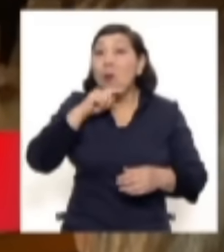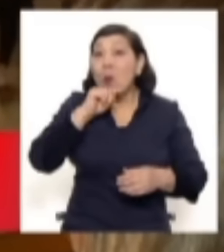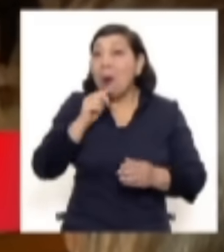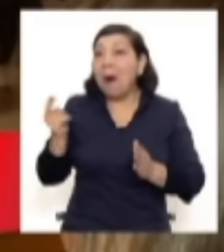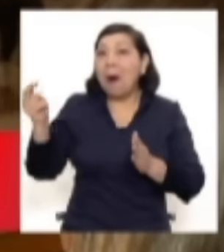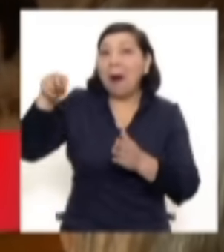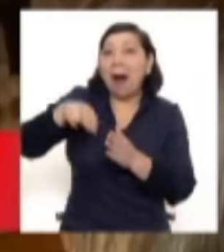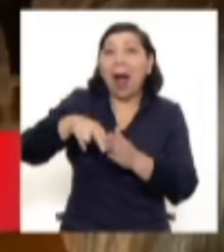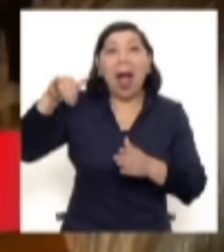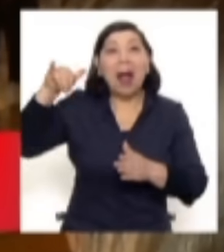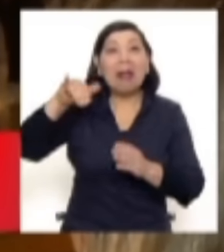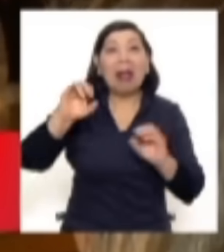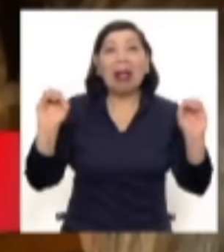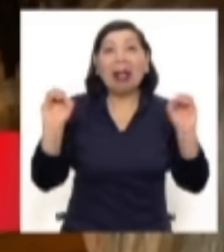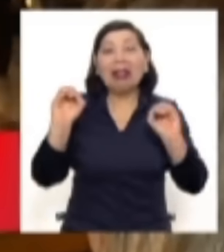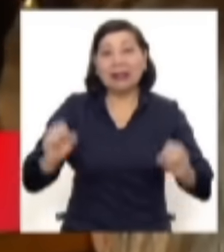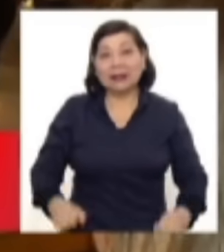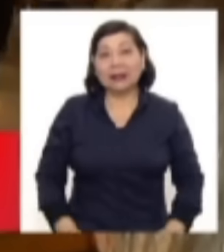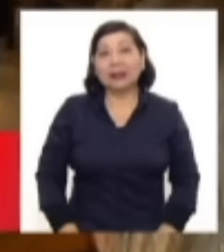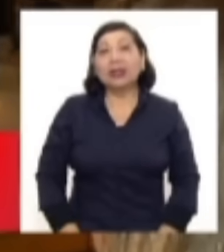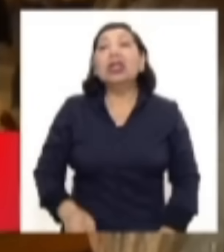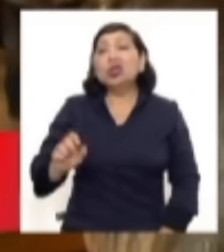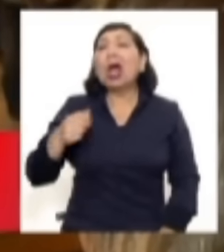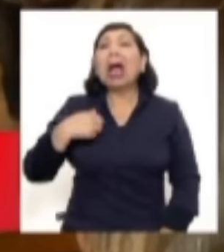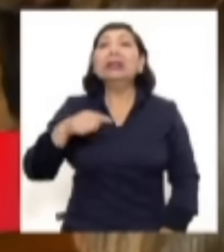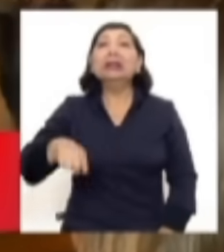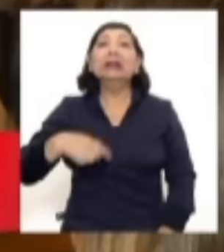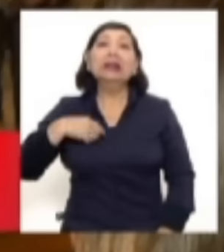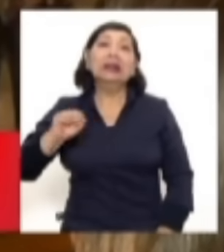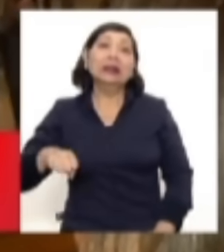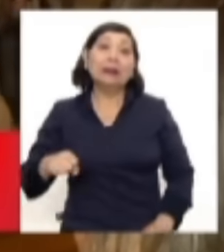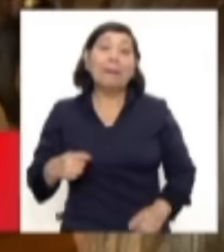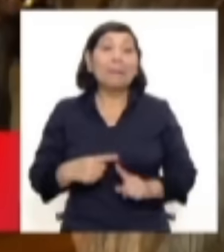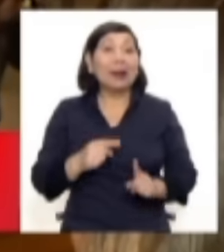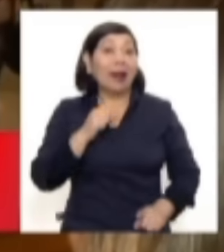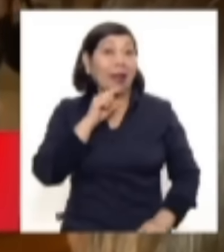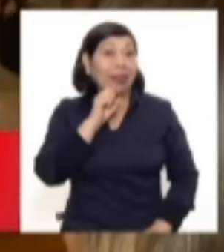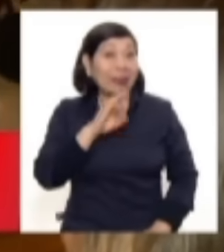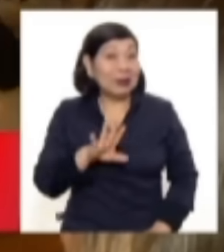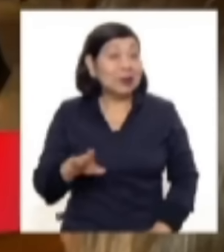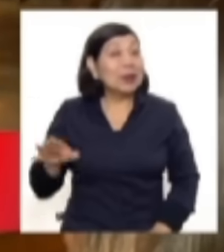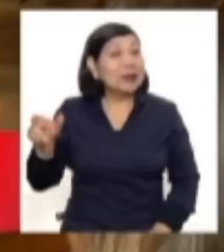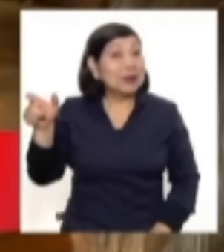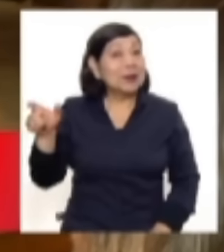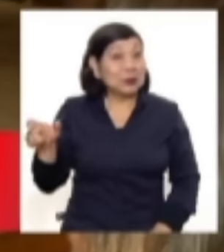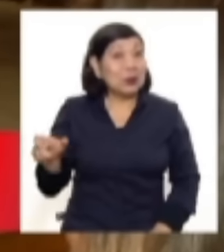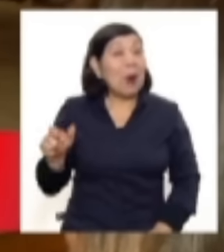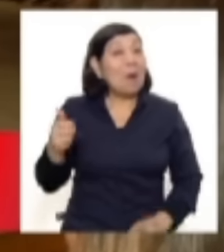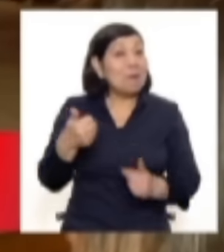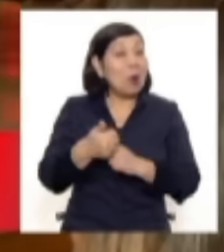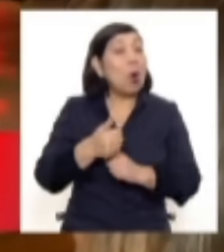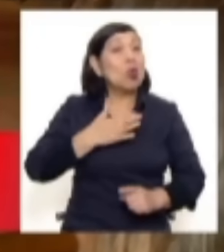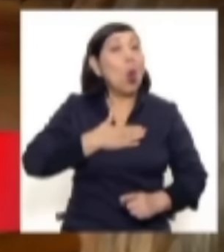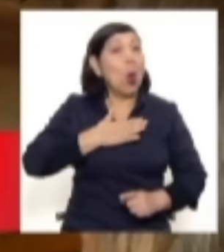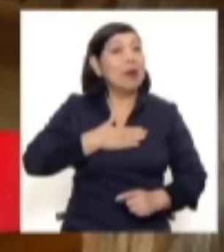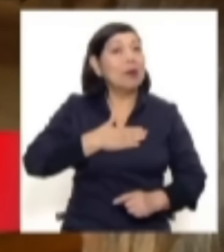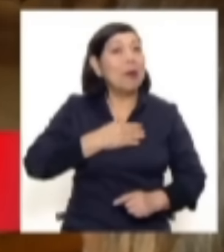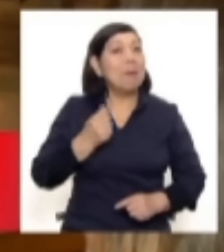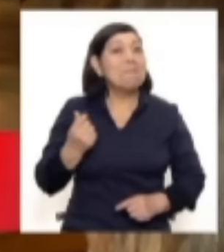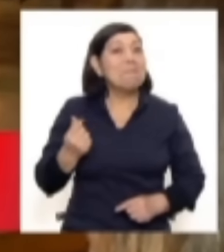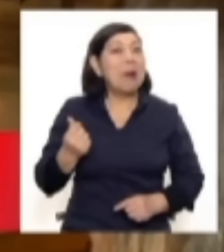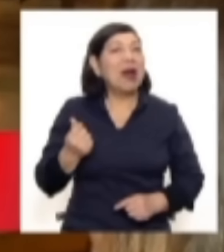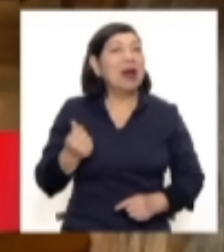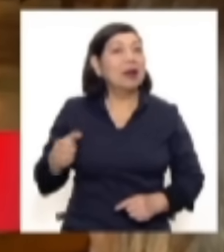pasajera el vuelo reconoce ser su maleta y Asimismo manifiesta ser ella la propietaria del